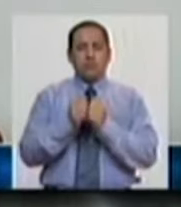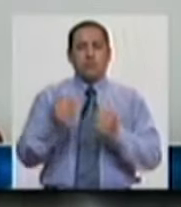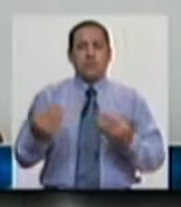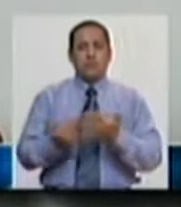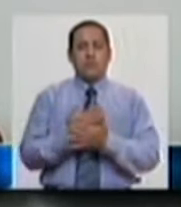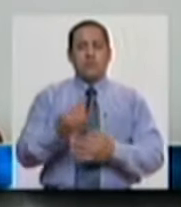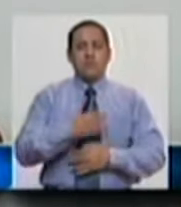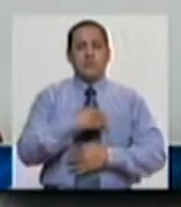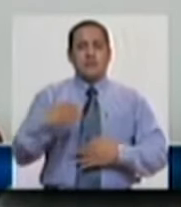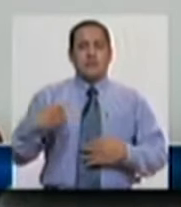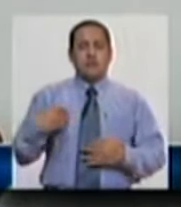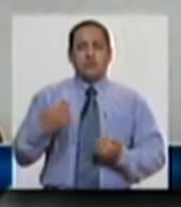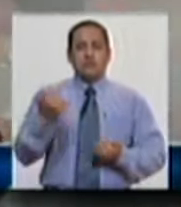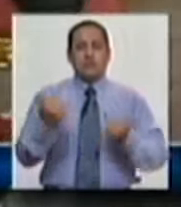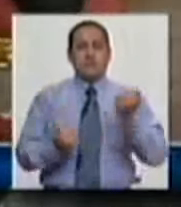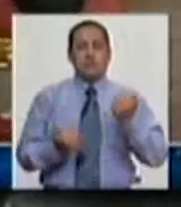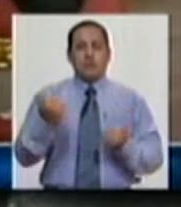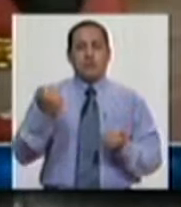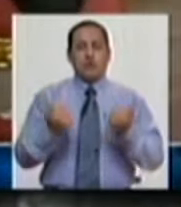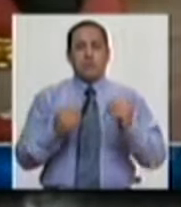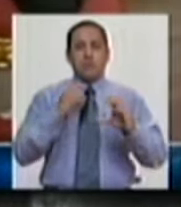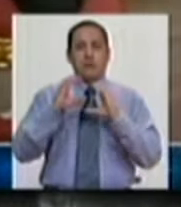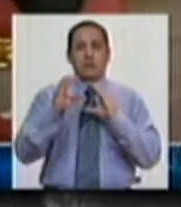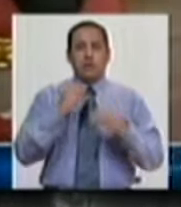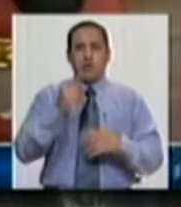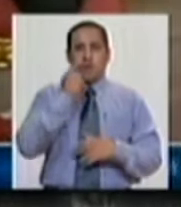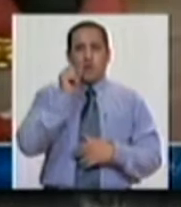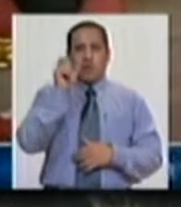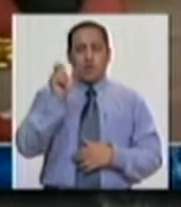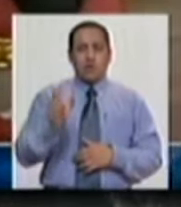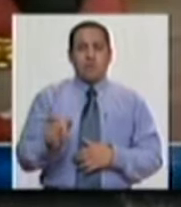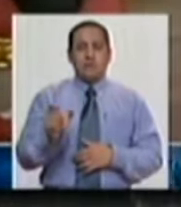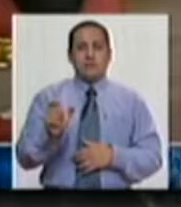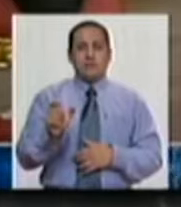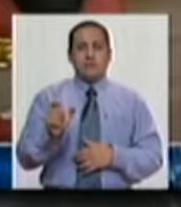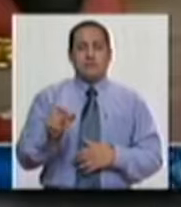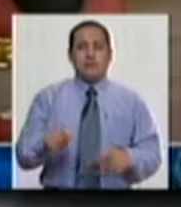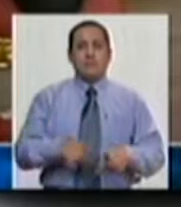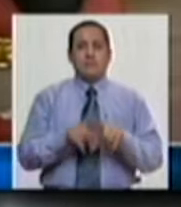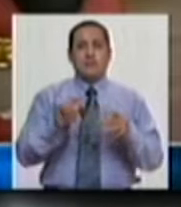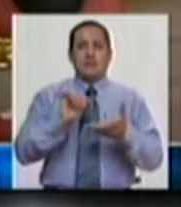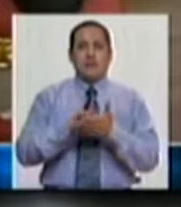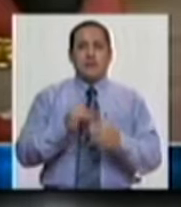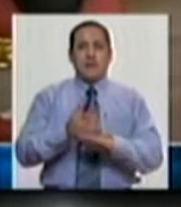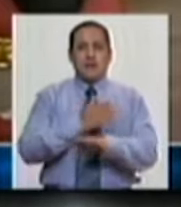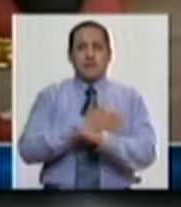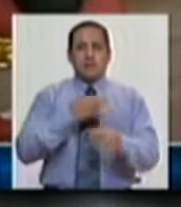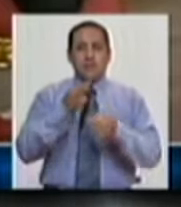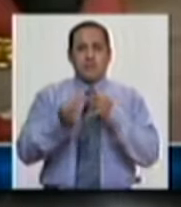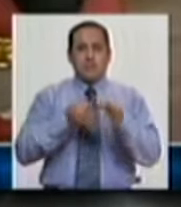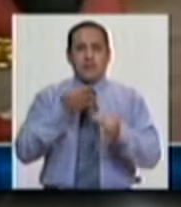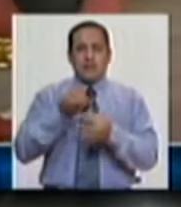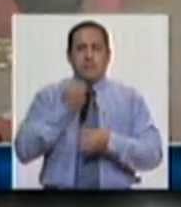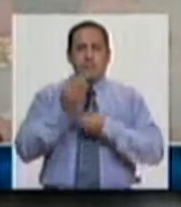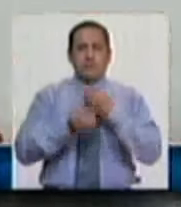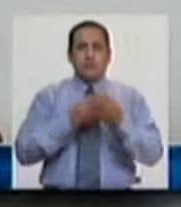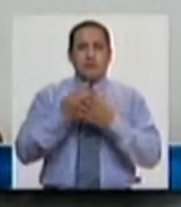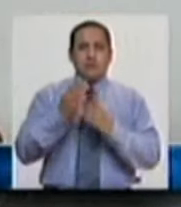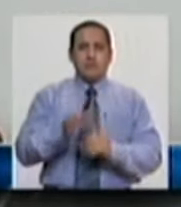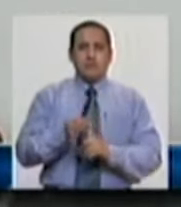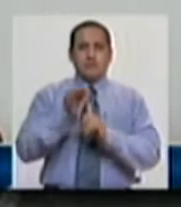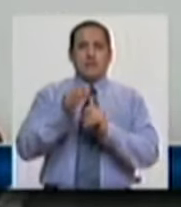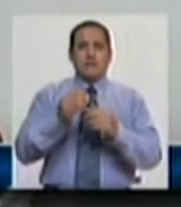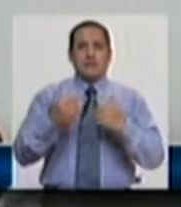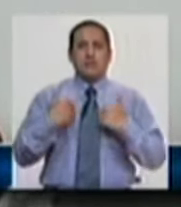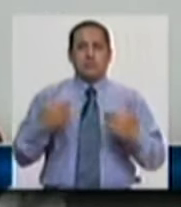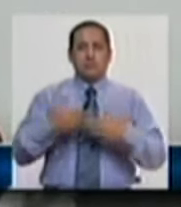Flamante ministro de Transportes y Comunicaciones, José Gallardo Q, quien nos va a dar a conocer las prioridades